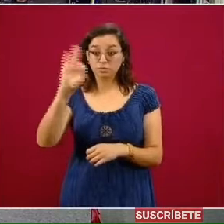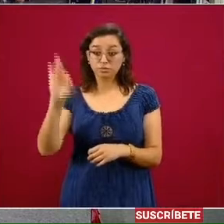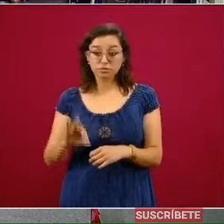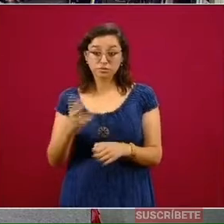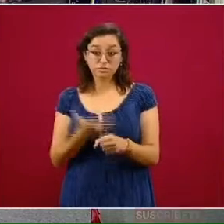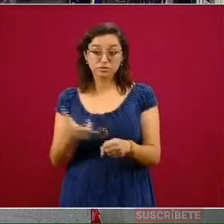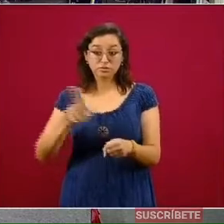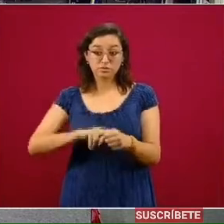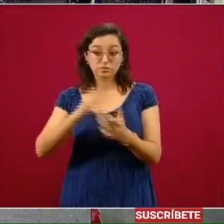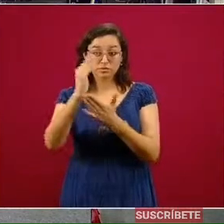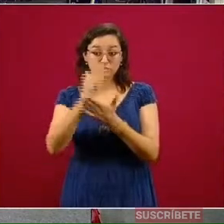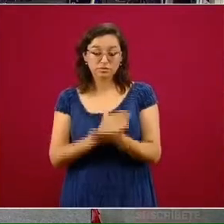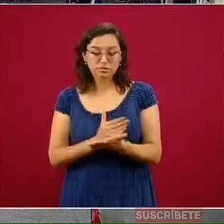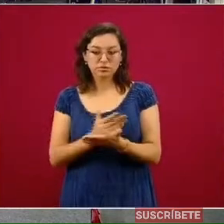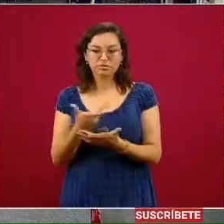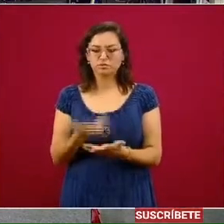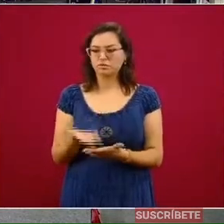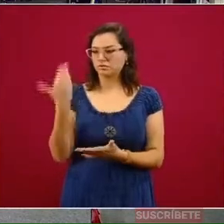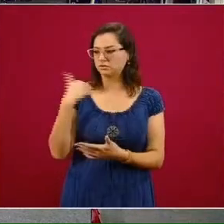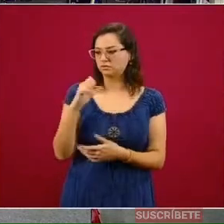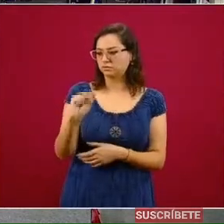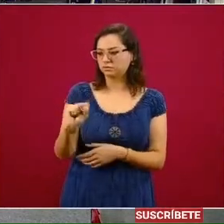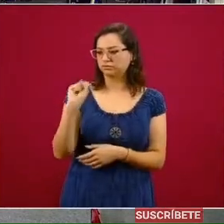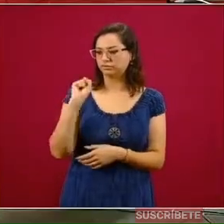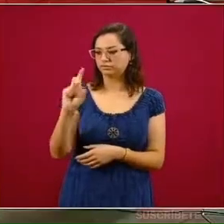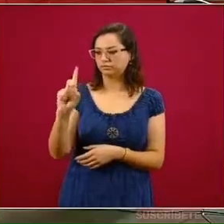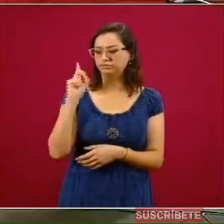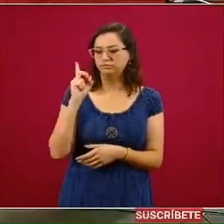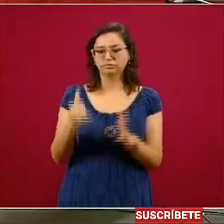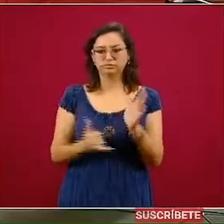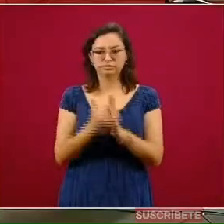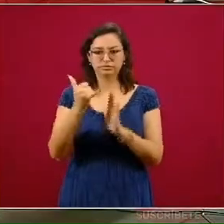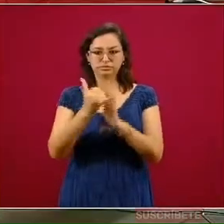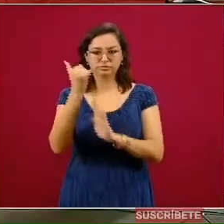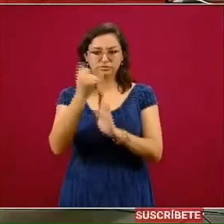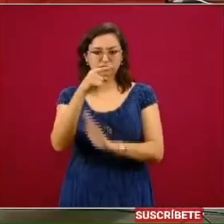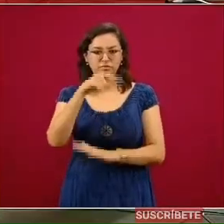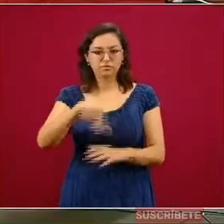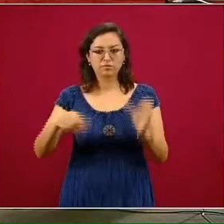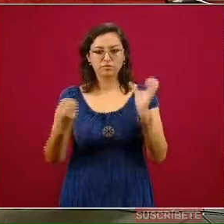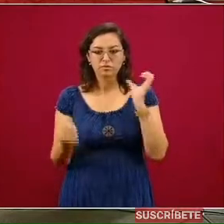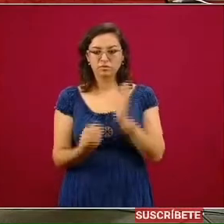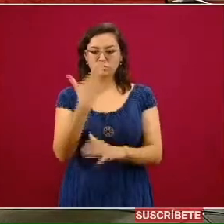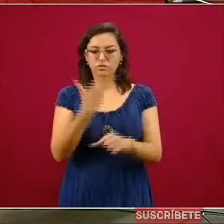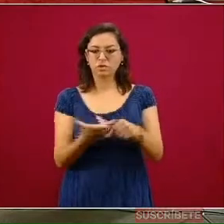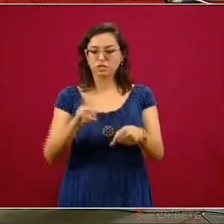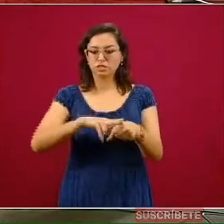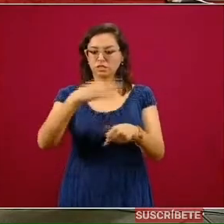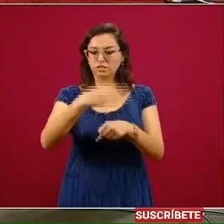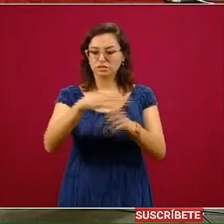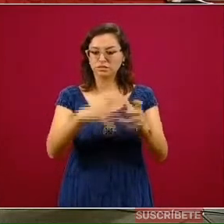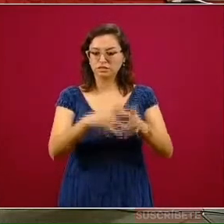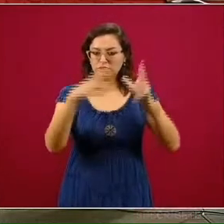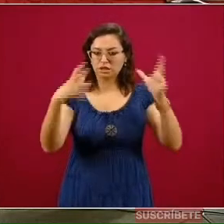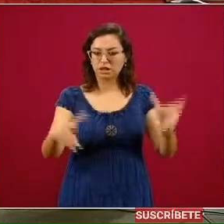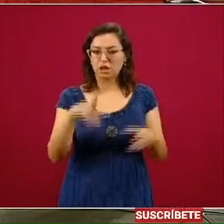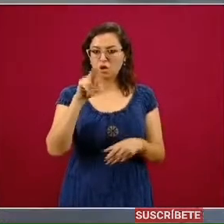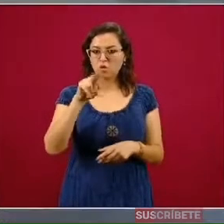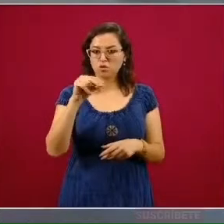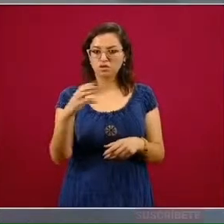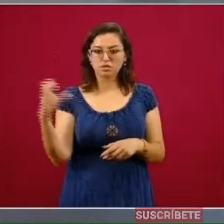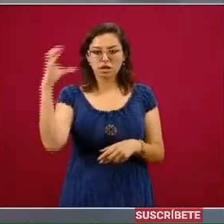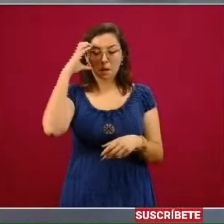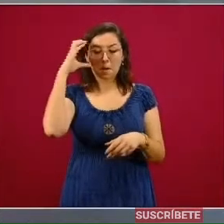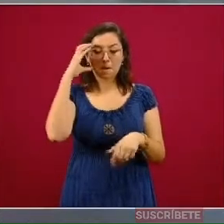la ocupación hospitalaria. El fin de semana en Tabasco se anunció la construcción de una burbuja hospitalaria que ampliaría la capacidad a 80 camas